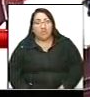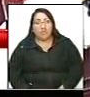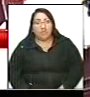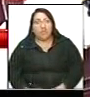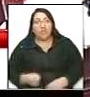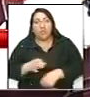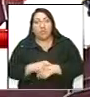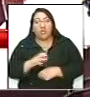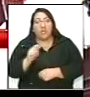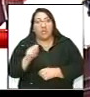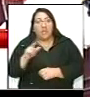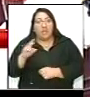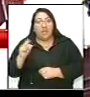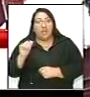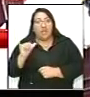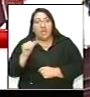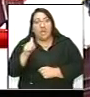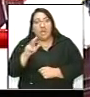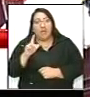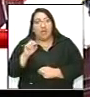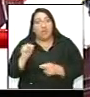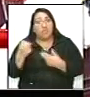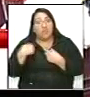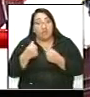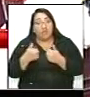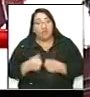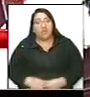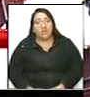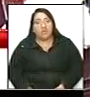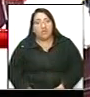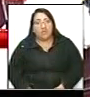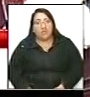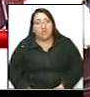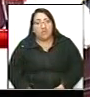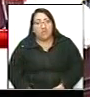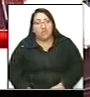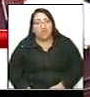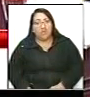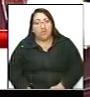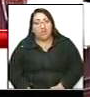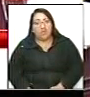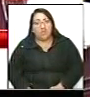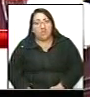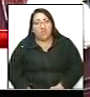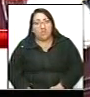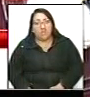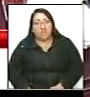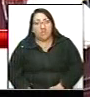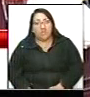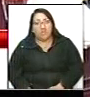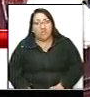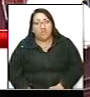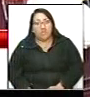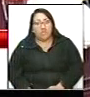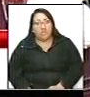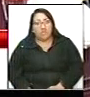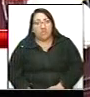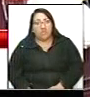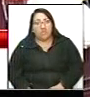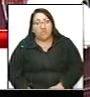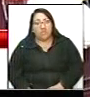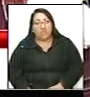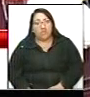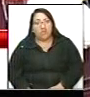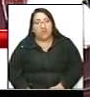doctora Ábalos representan muy bien. Pero eso lo dejo ahí por el lado de quienes deberían postular, pues la otra parte de la reforma que